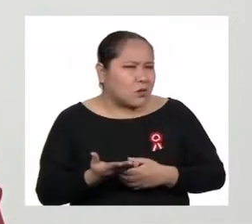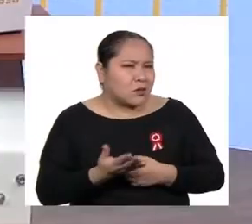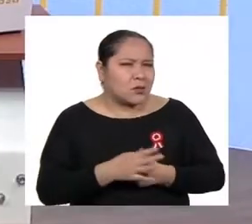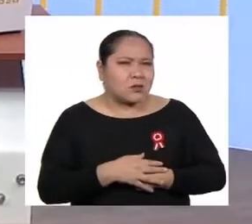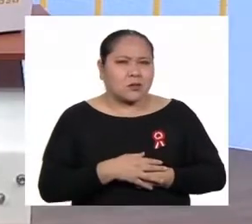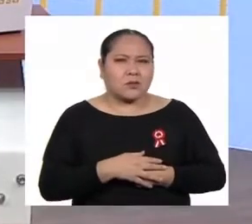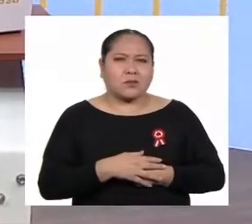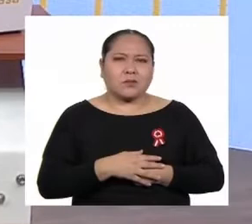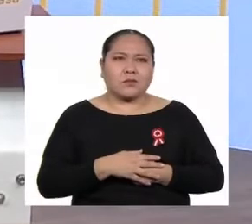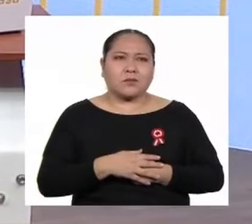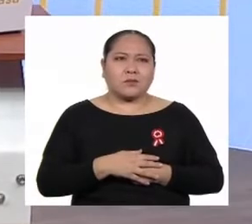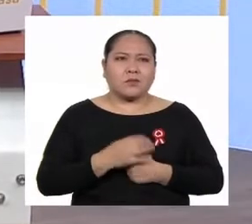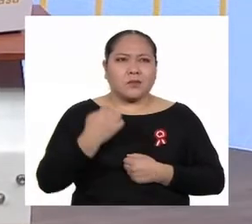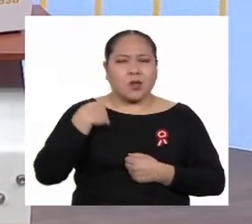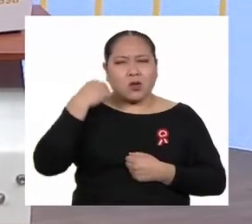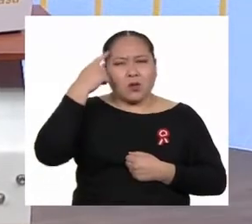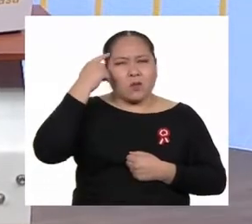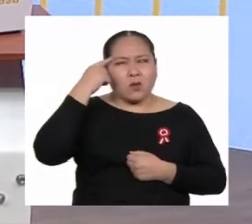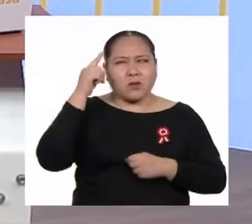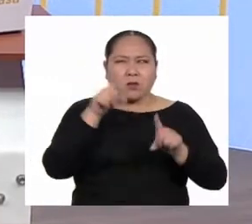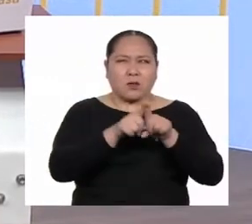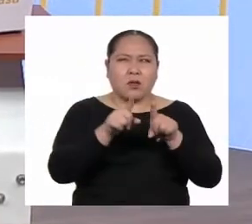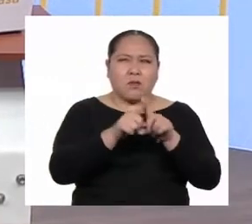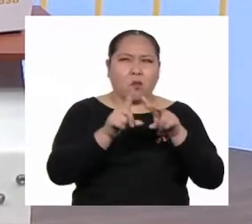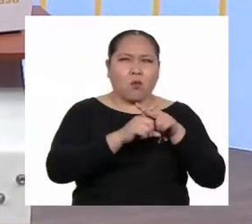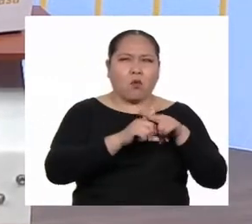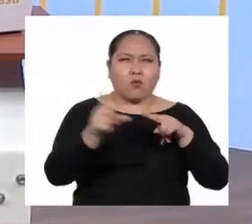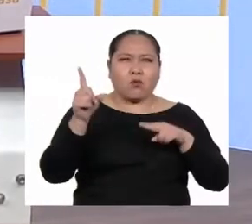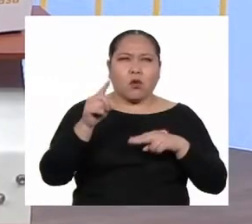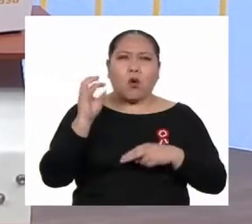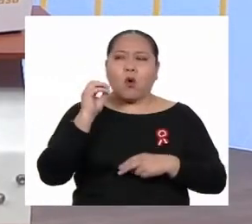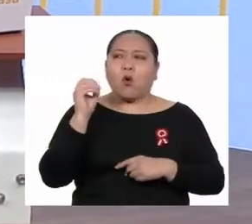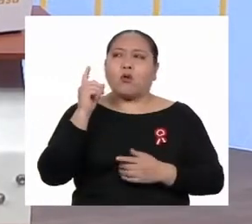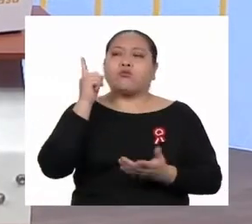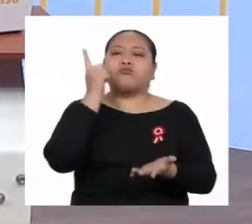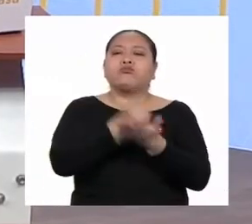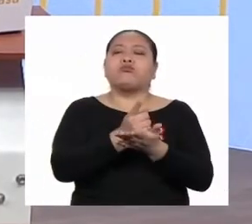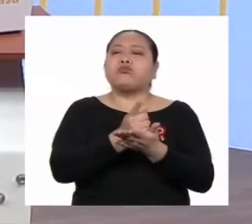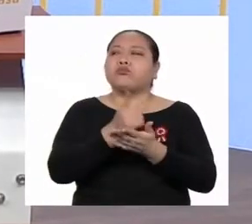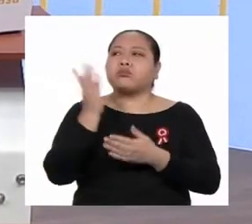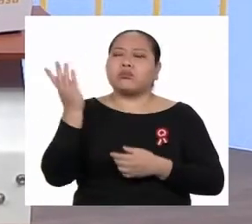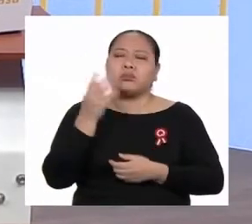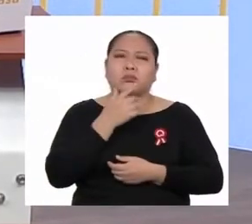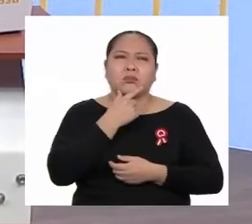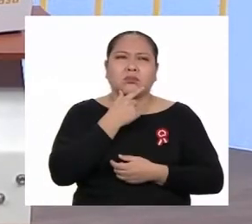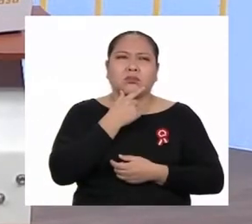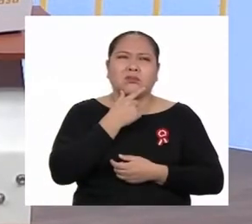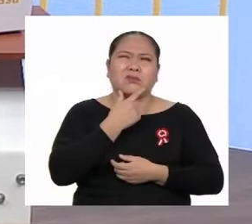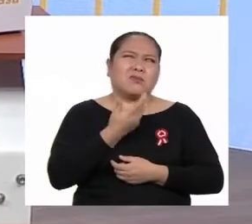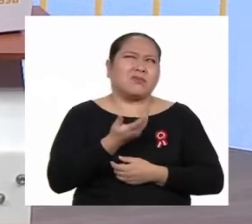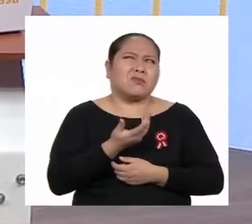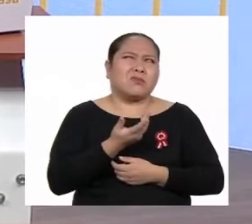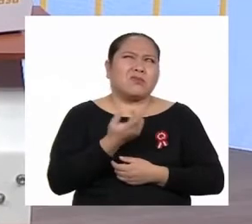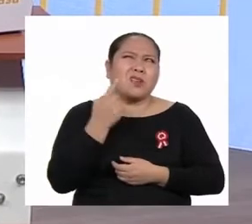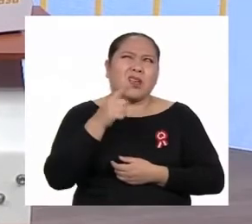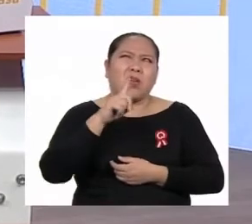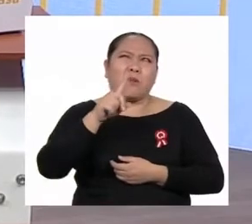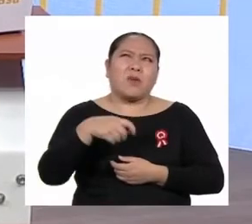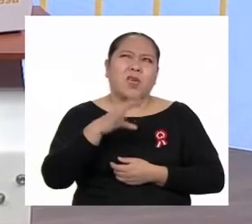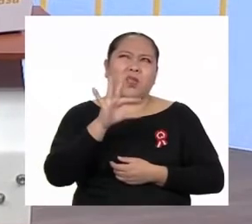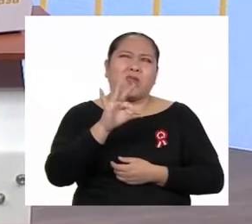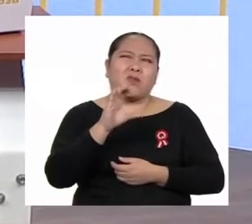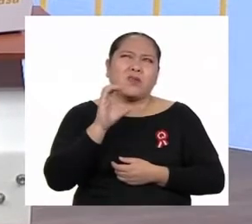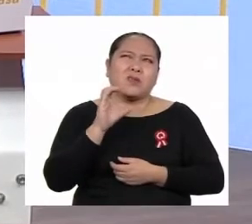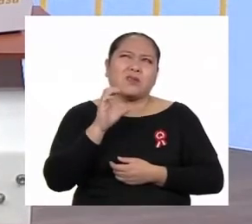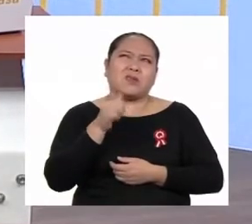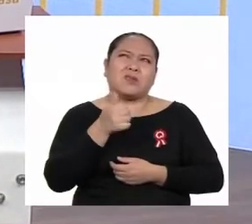lugar? Creo que me hubiera fugado también, o hubiera denunciado. Aunque, bueno, era 1910